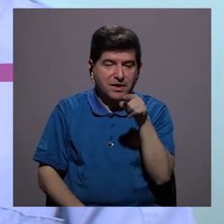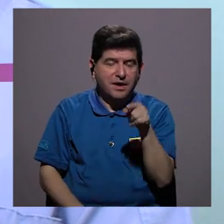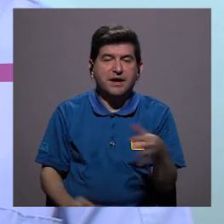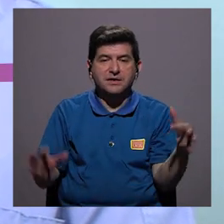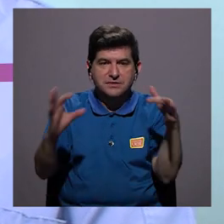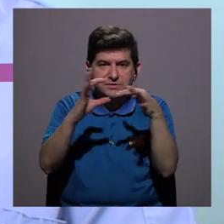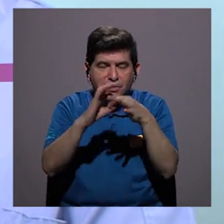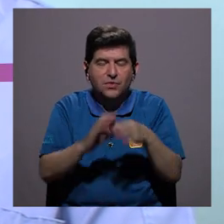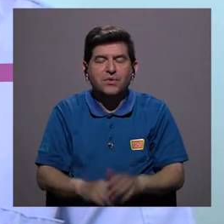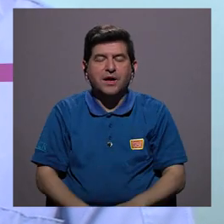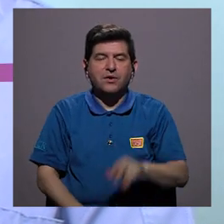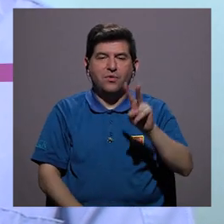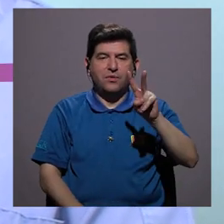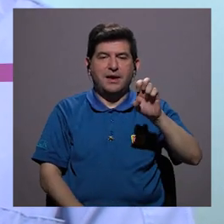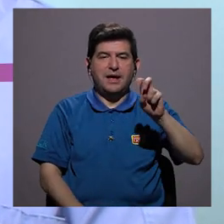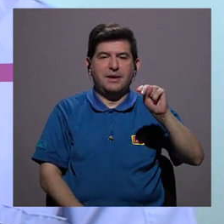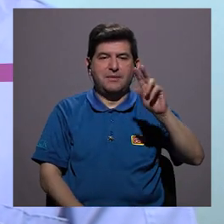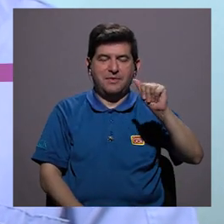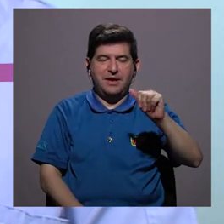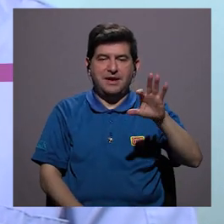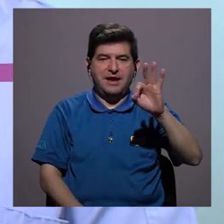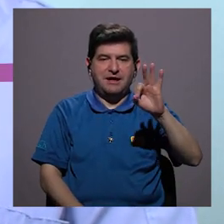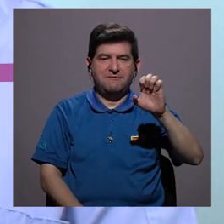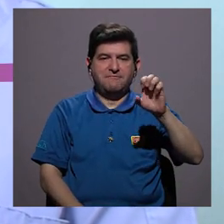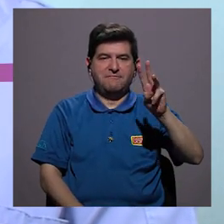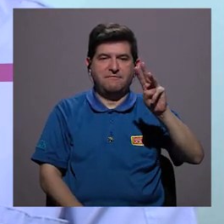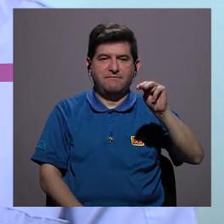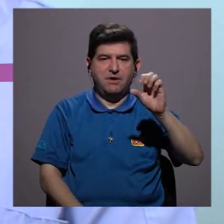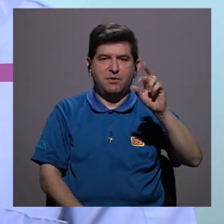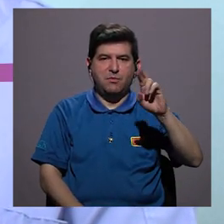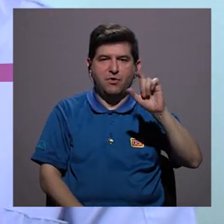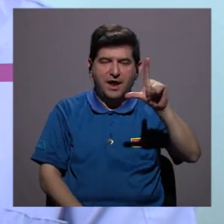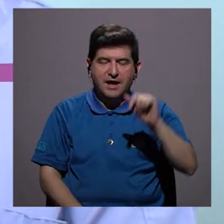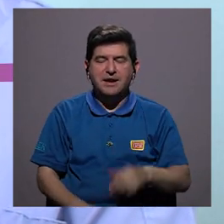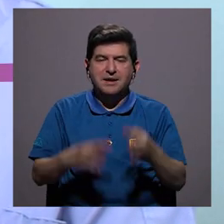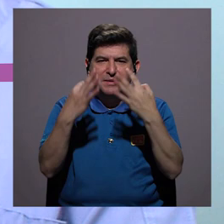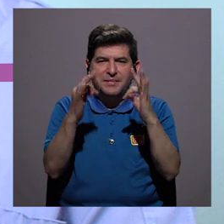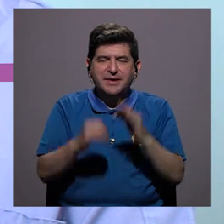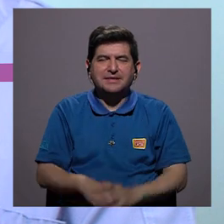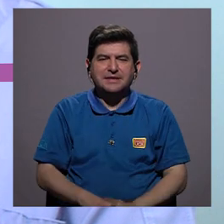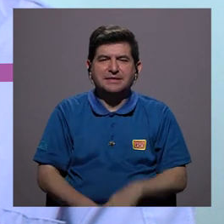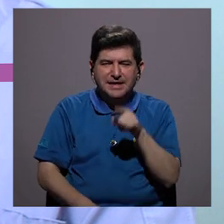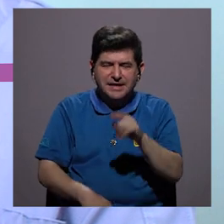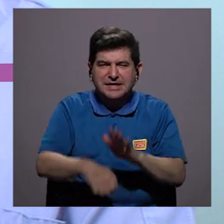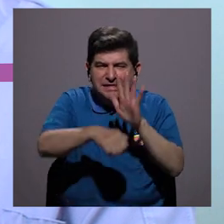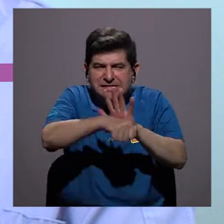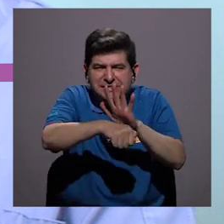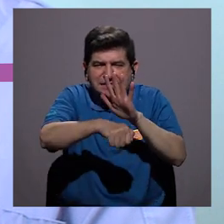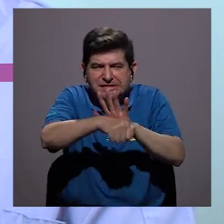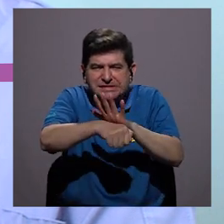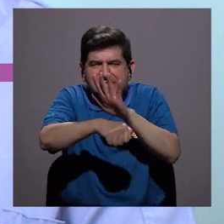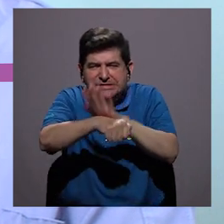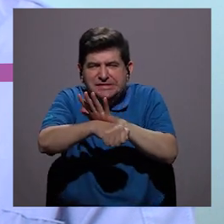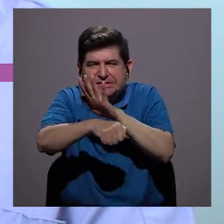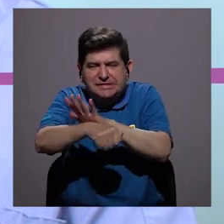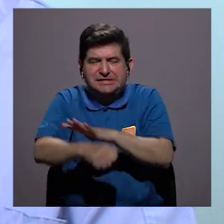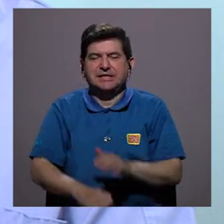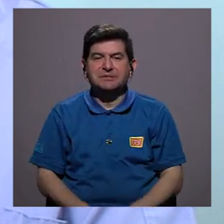se junta con la vena femoral profunda, las más profundas, y entonces se puede ir cauterizando por medio de un aparato que queda fuera de la